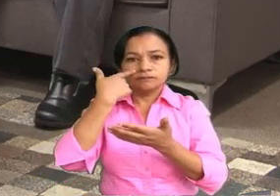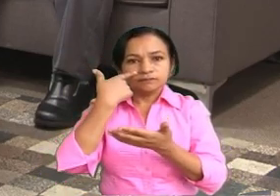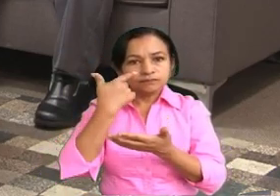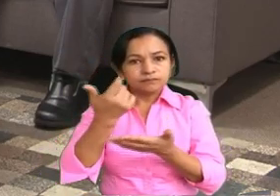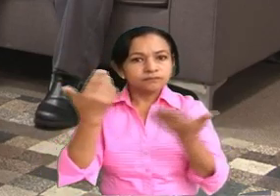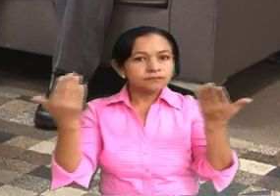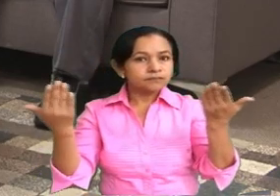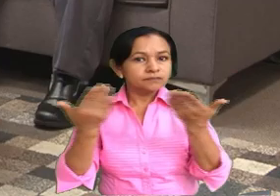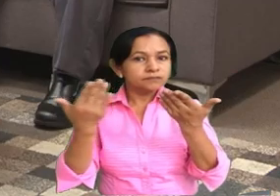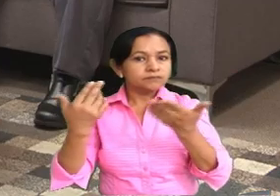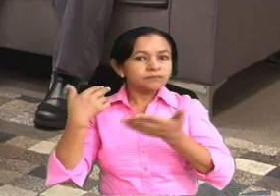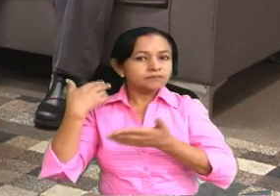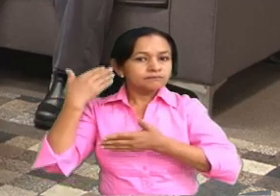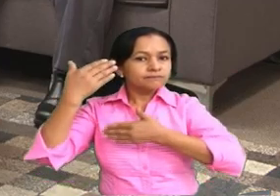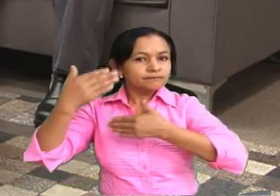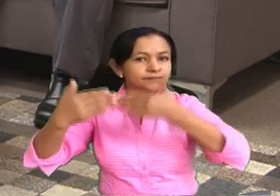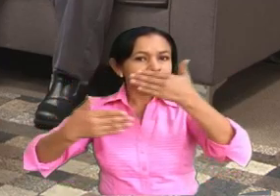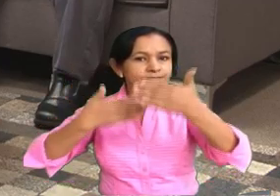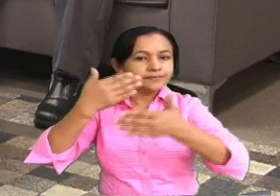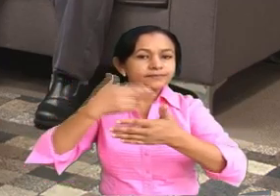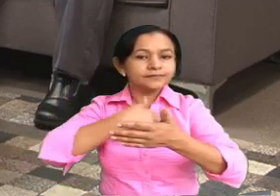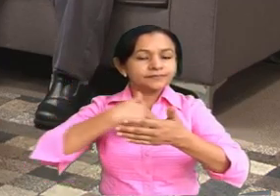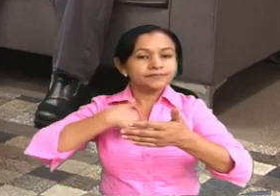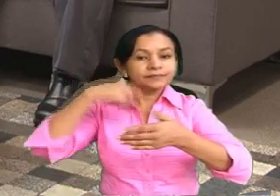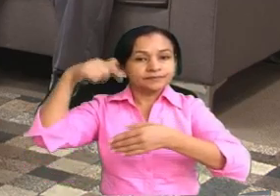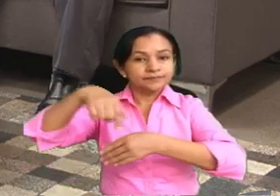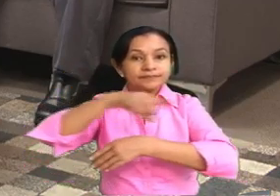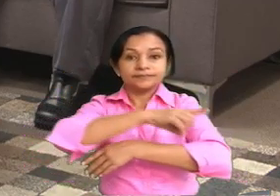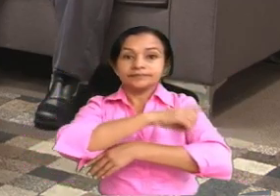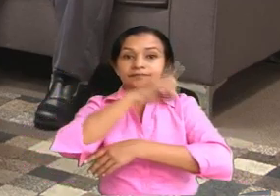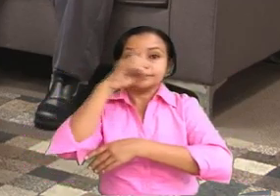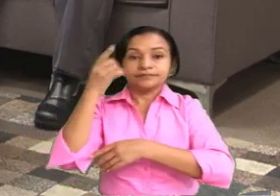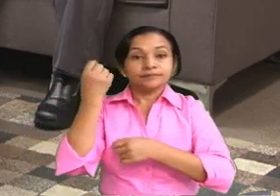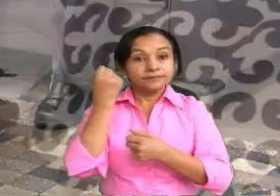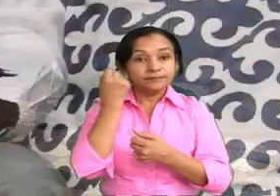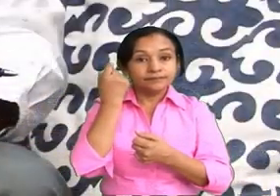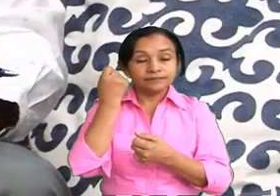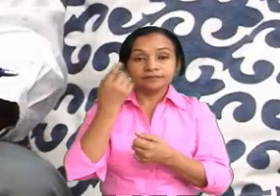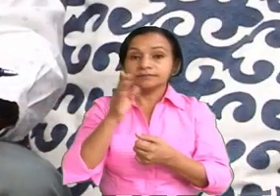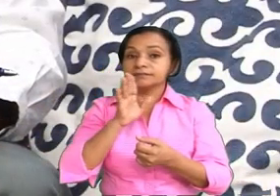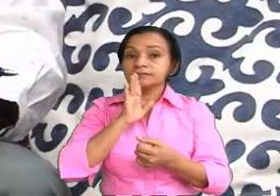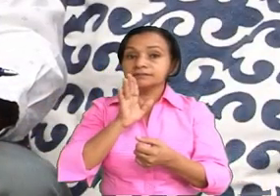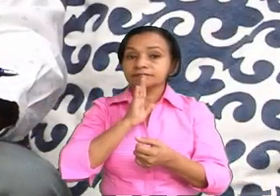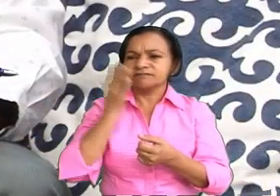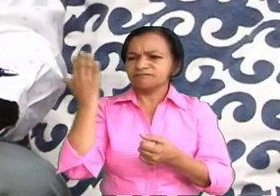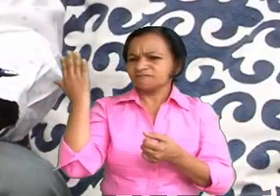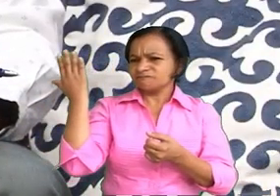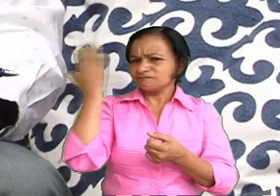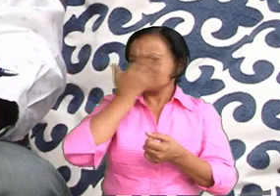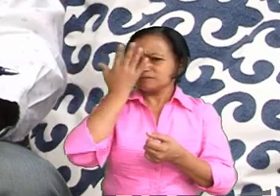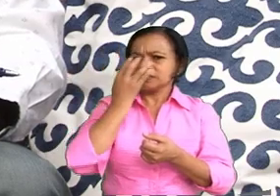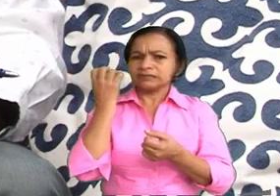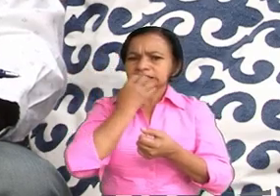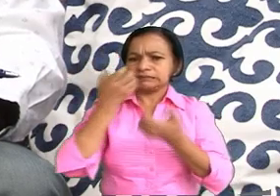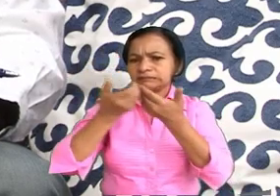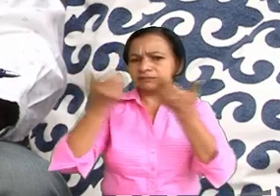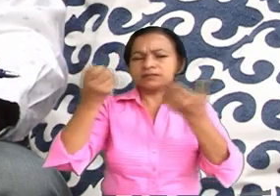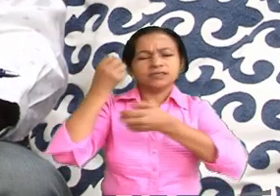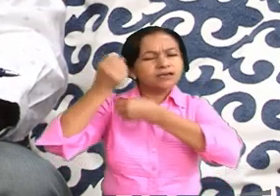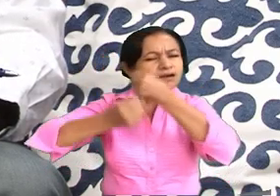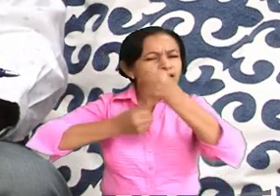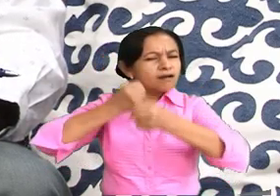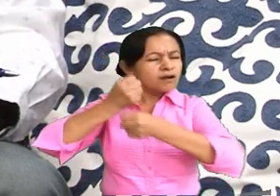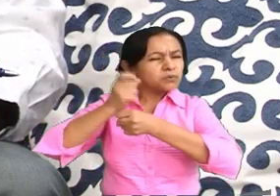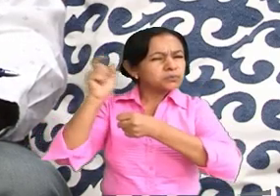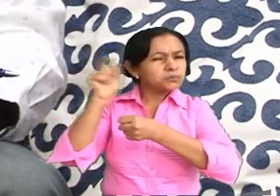el camino andado y los logros obtenidos hasta este momento. Entiendo que hablar de discriminación racial implica también hablar de siglos, también